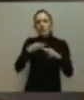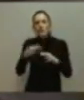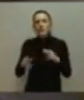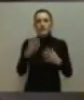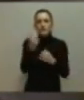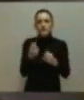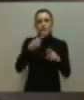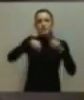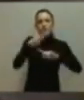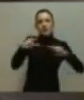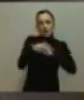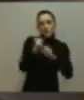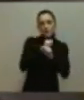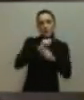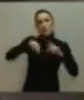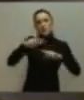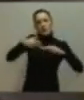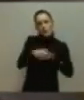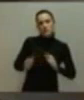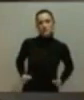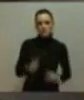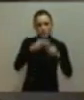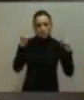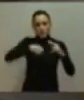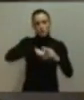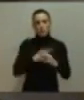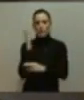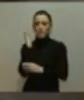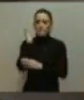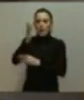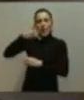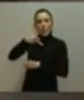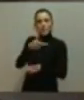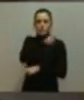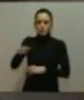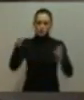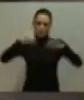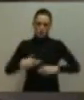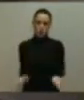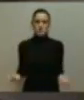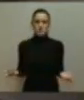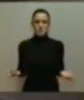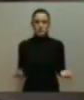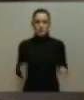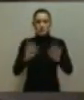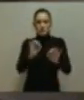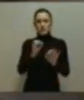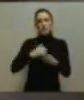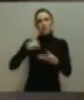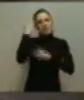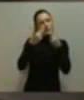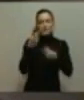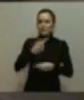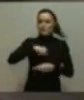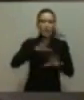en el gasto público, vamos a por los derechos de la gente mayor. Y eso es lo que yo creo que no se puede